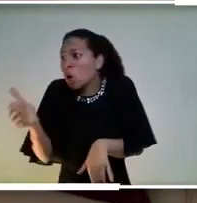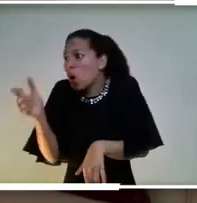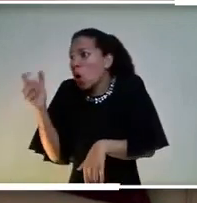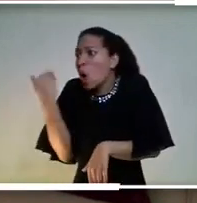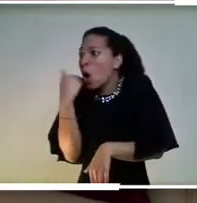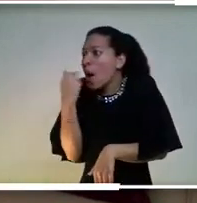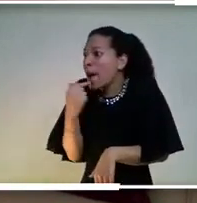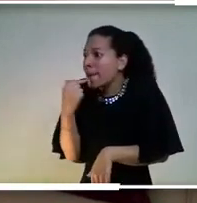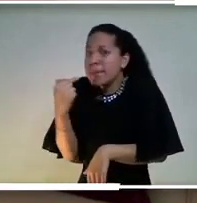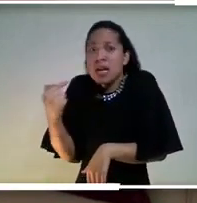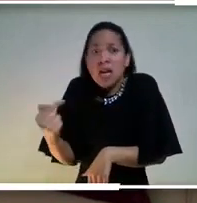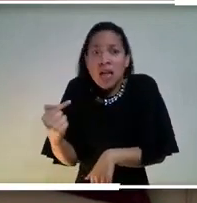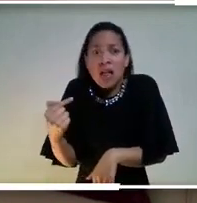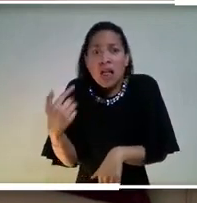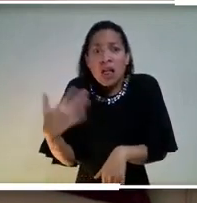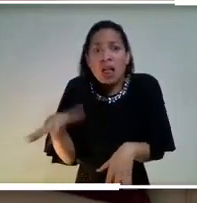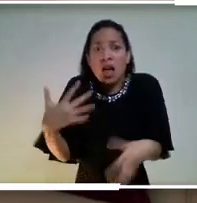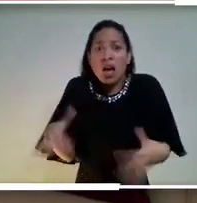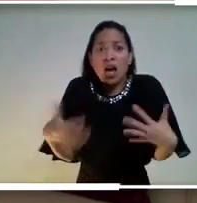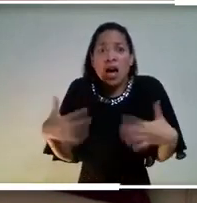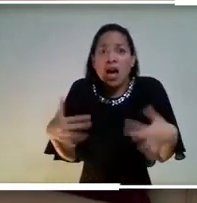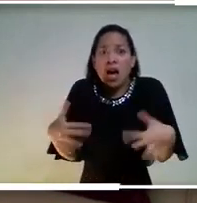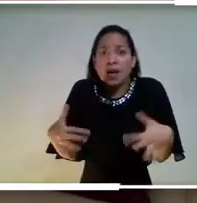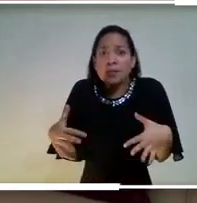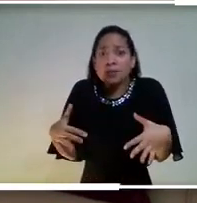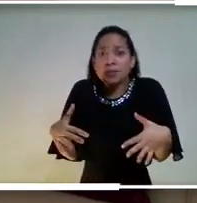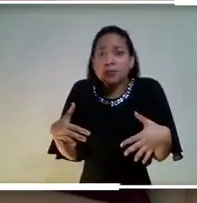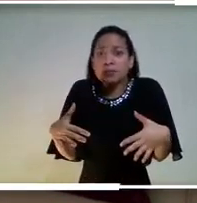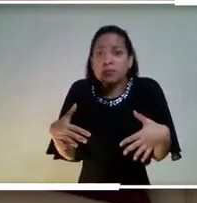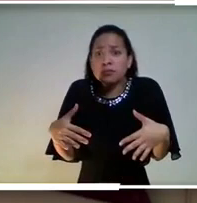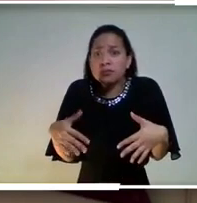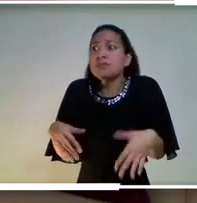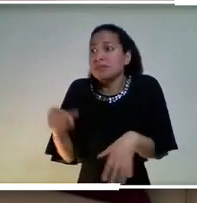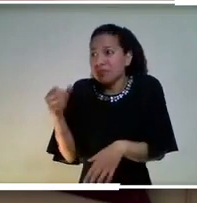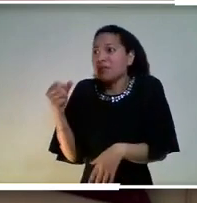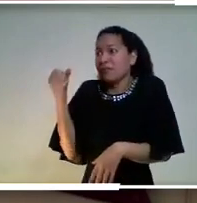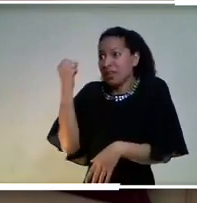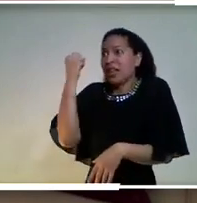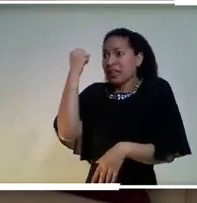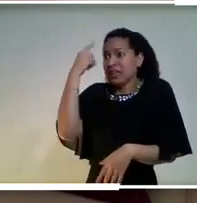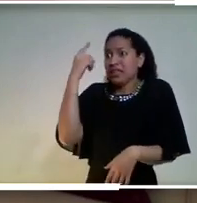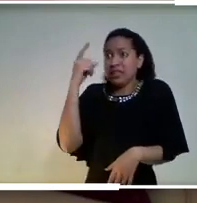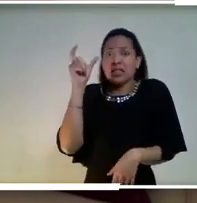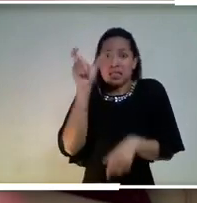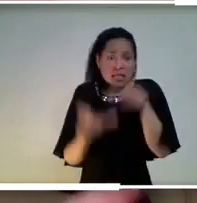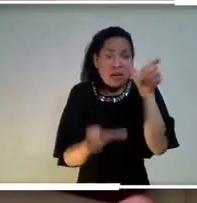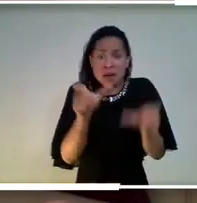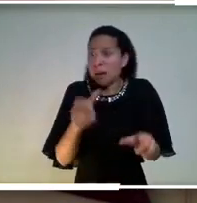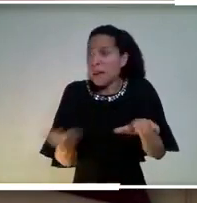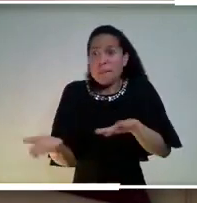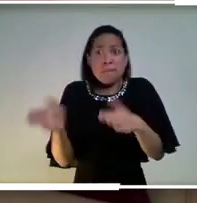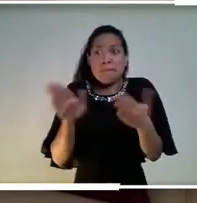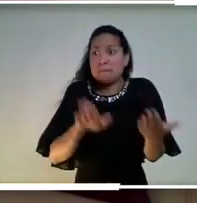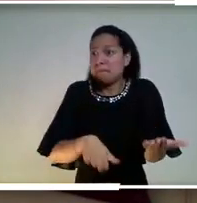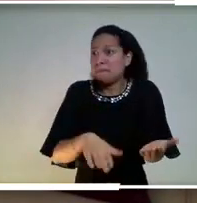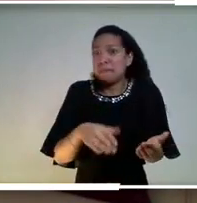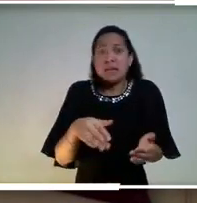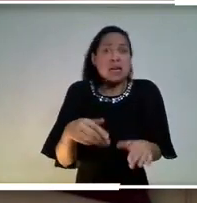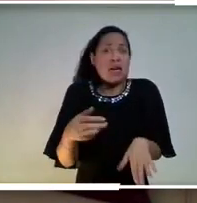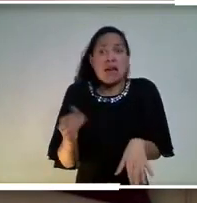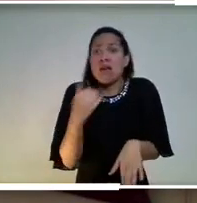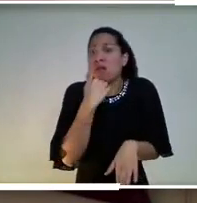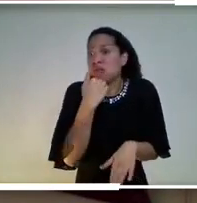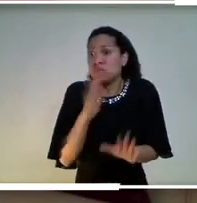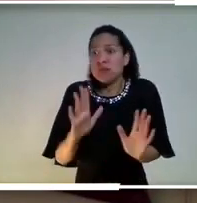operador ya nos ha quedado bien claro que los muertos nada saben podría mover la aguja por valor y el disco parece que está rayado